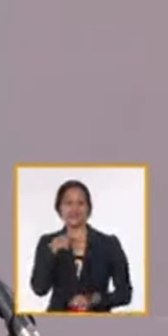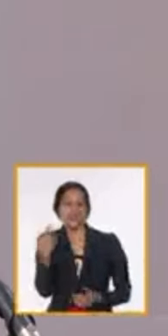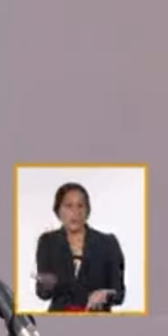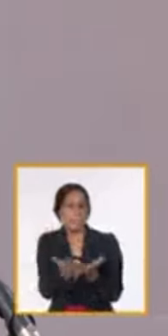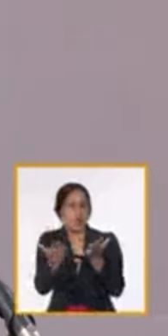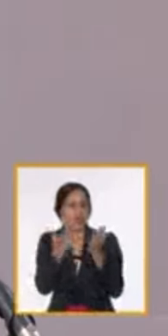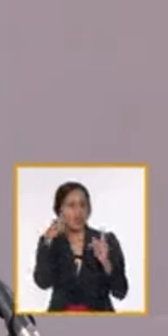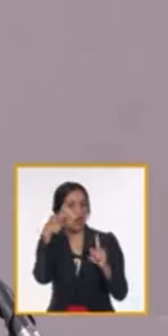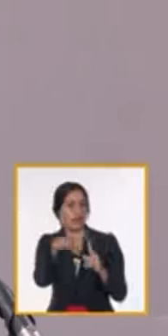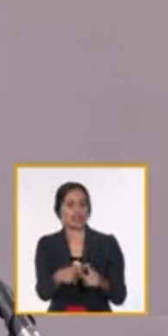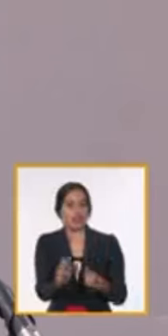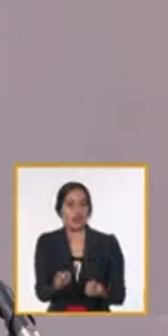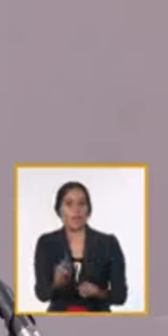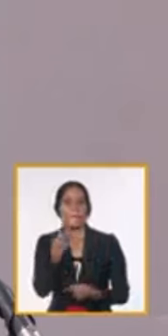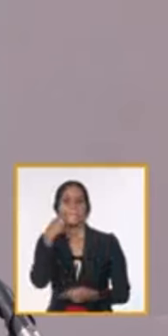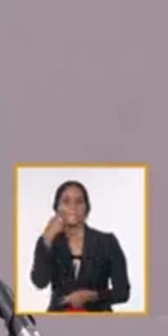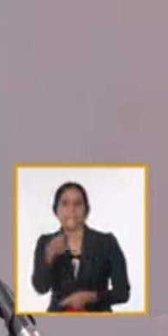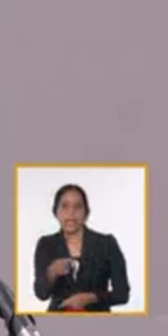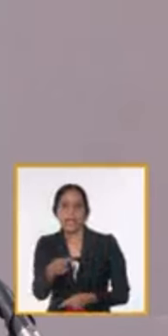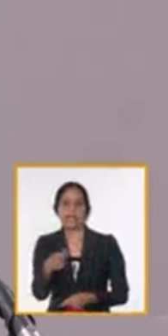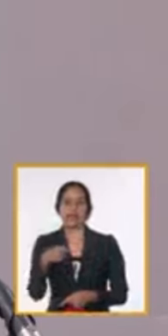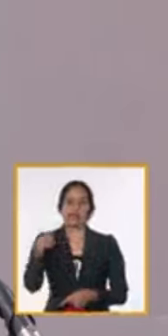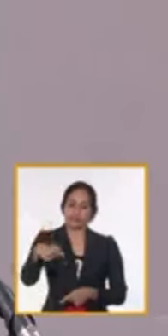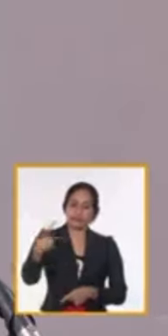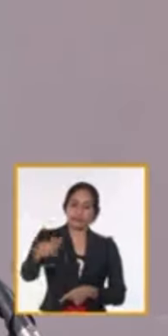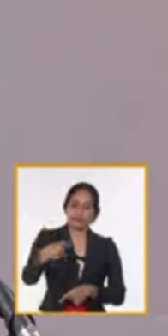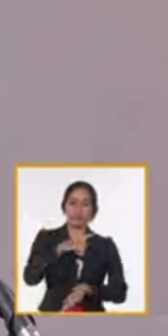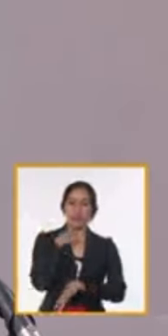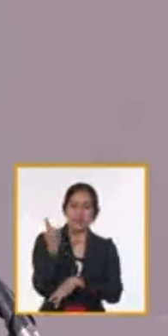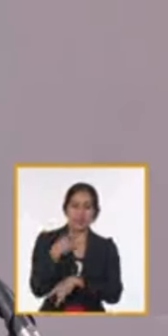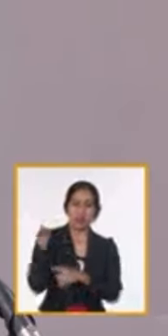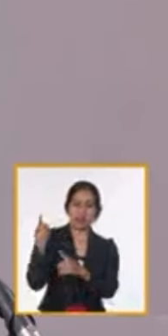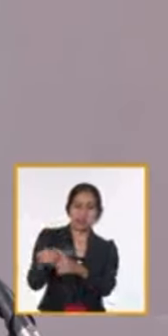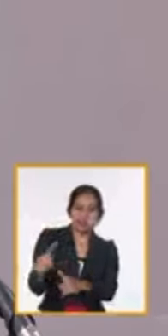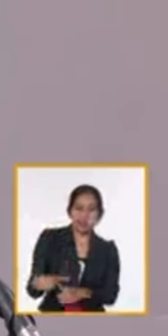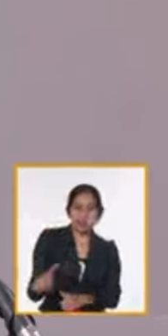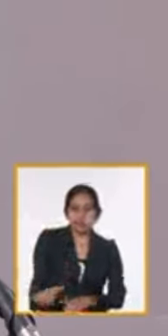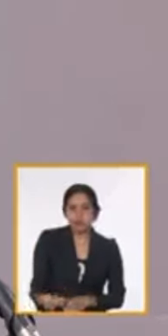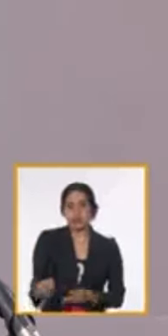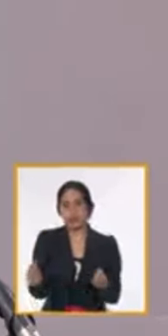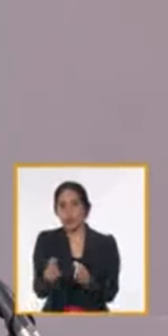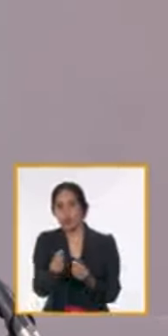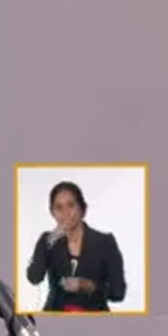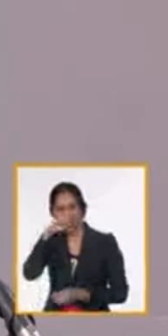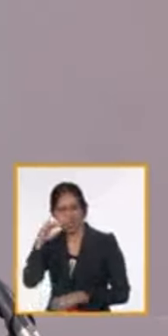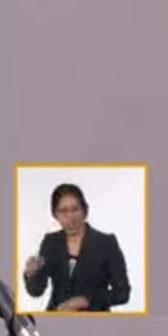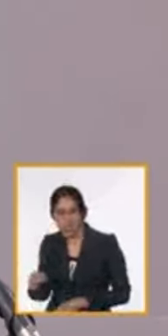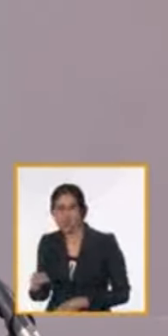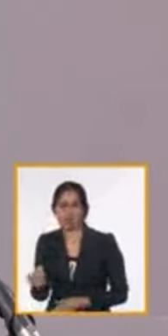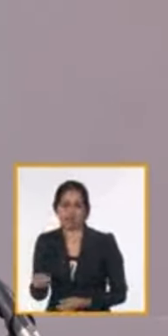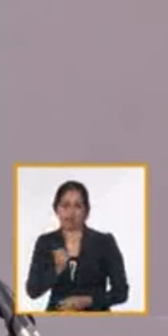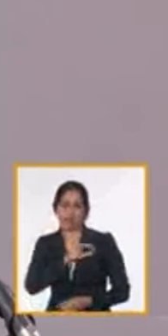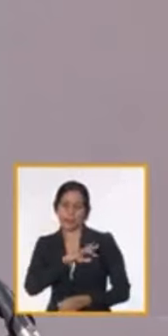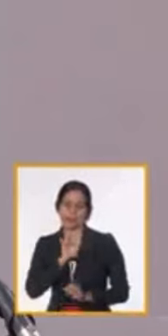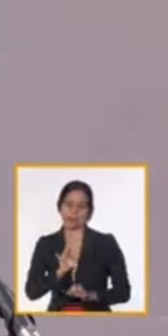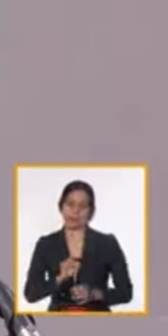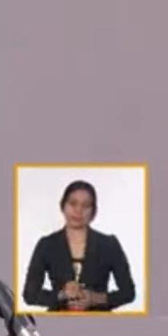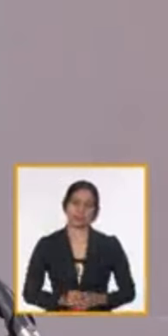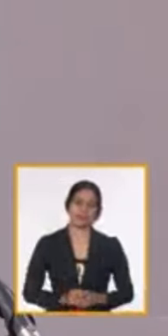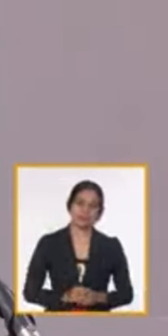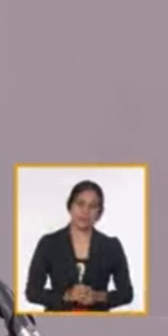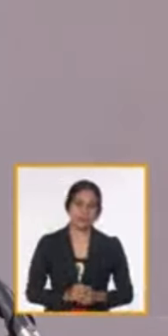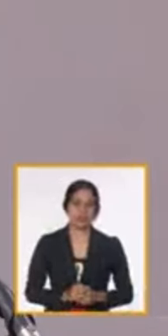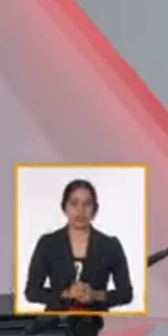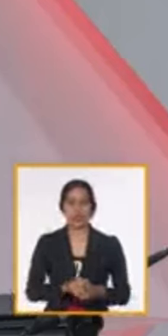los días la muerte horrorífica de tantos niños y niñas en Palestina. Frente a esa